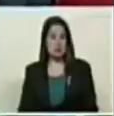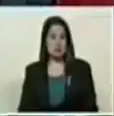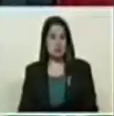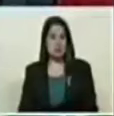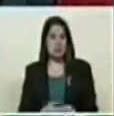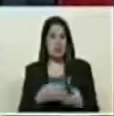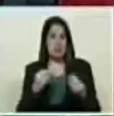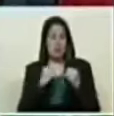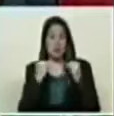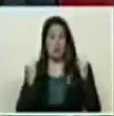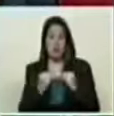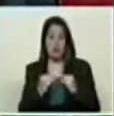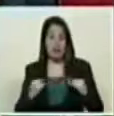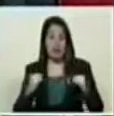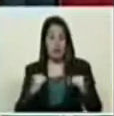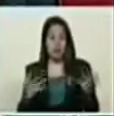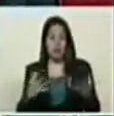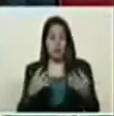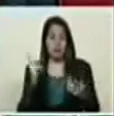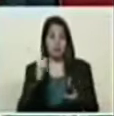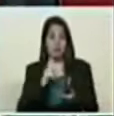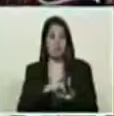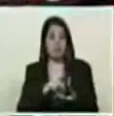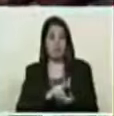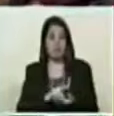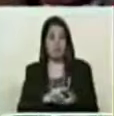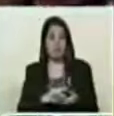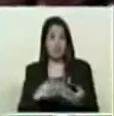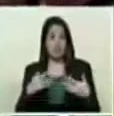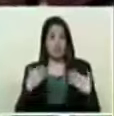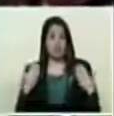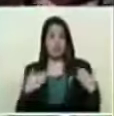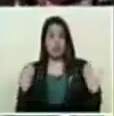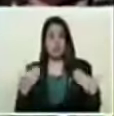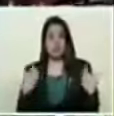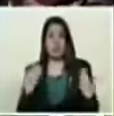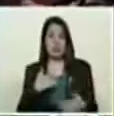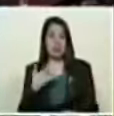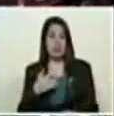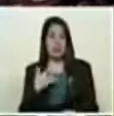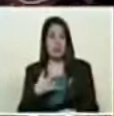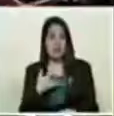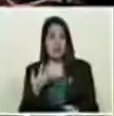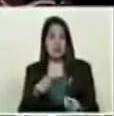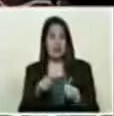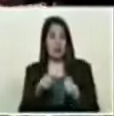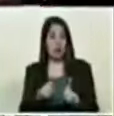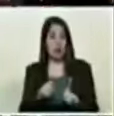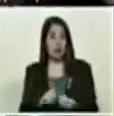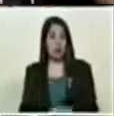gran felicidad de estar aquí con el pueblo. Siento una gran felicidad de estar en este campo inmortal.